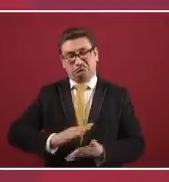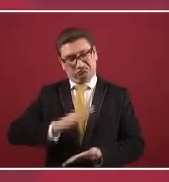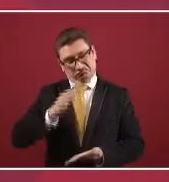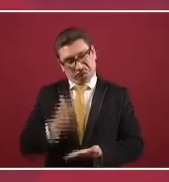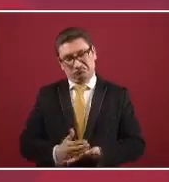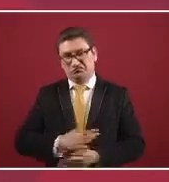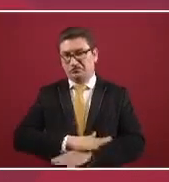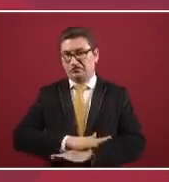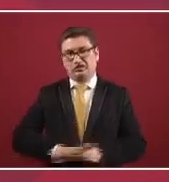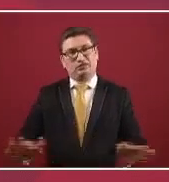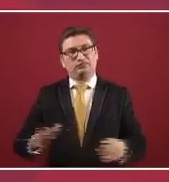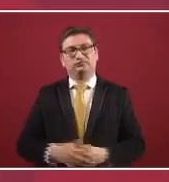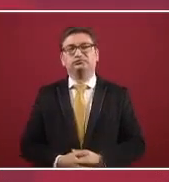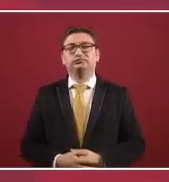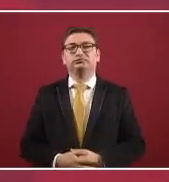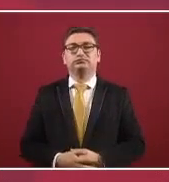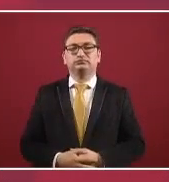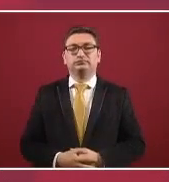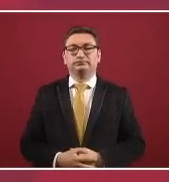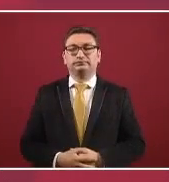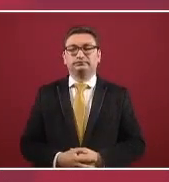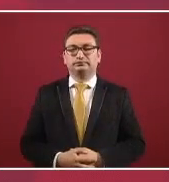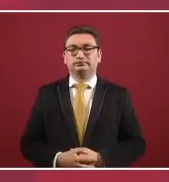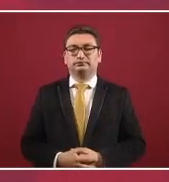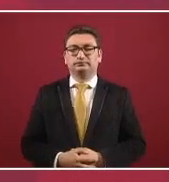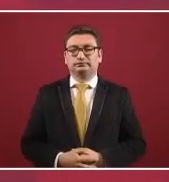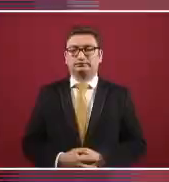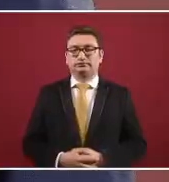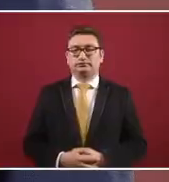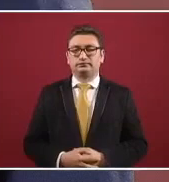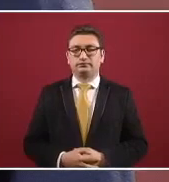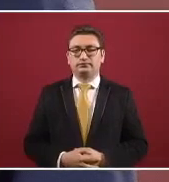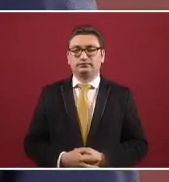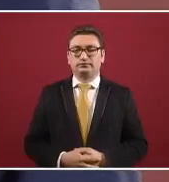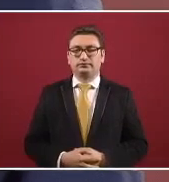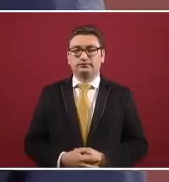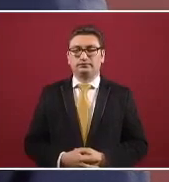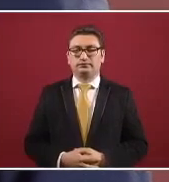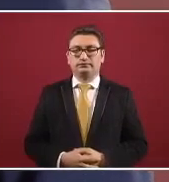se da. Y también